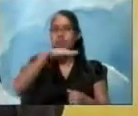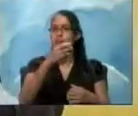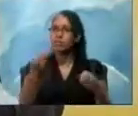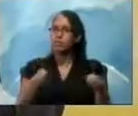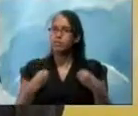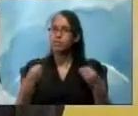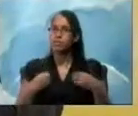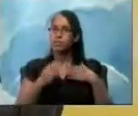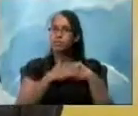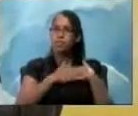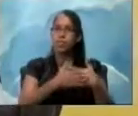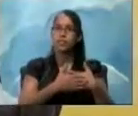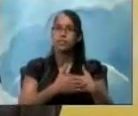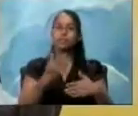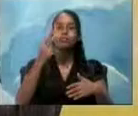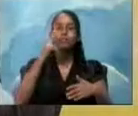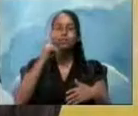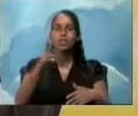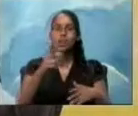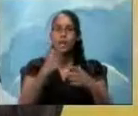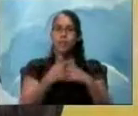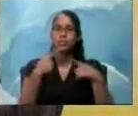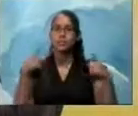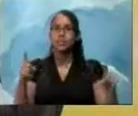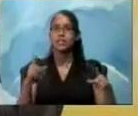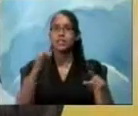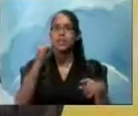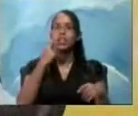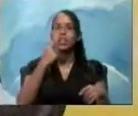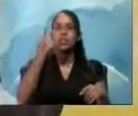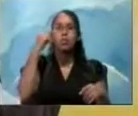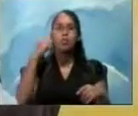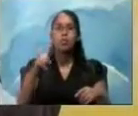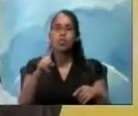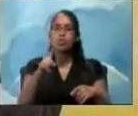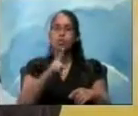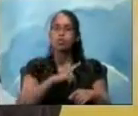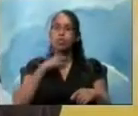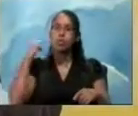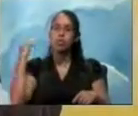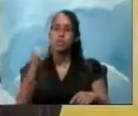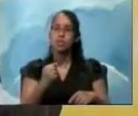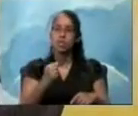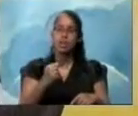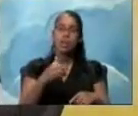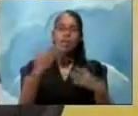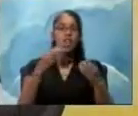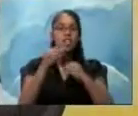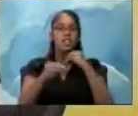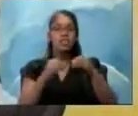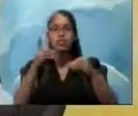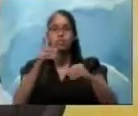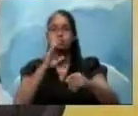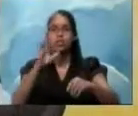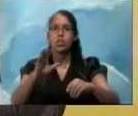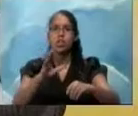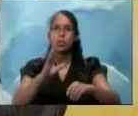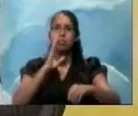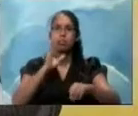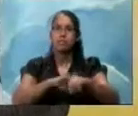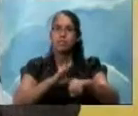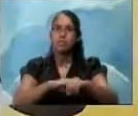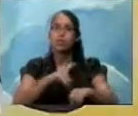beneficio y vamos a ver las diferencias. Y dice, por un homicidio, había también cometido, ¿qué? Había cometido